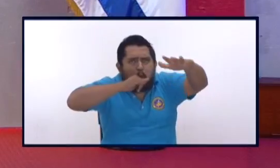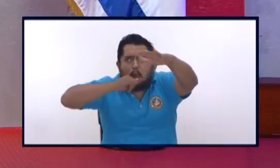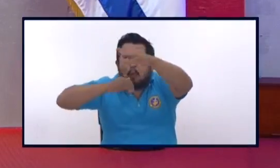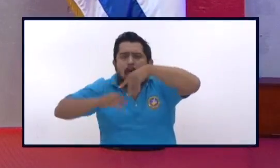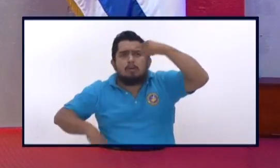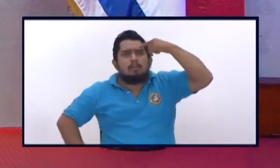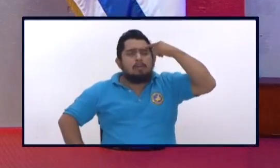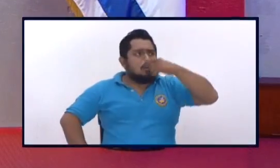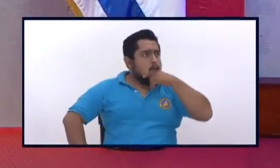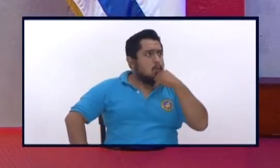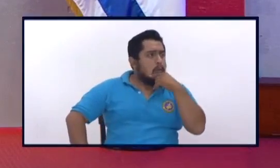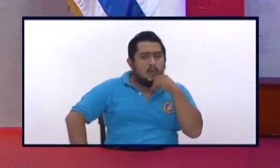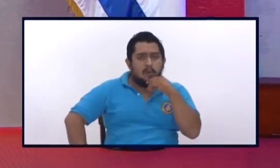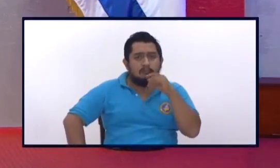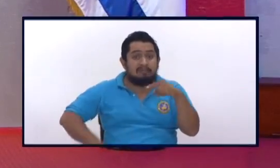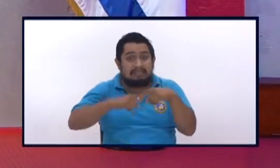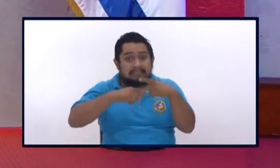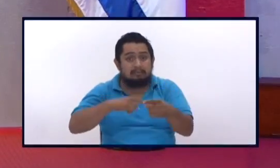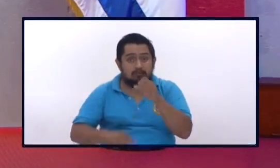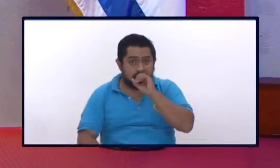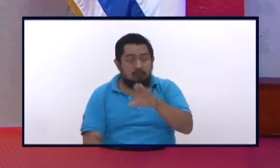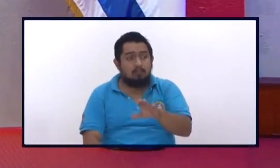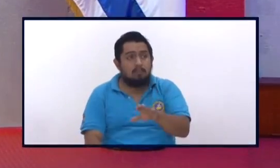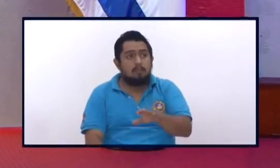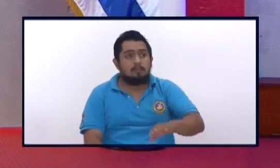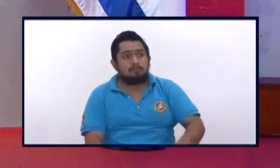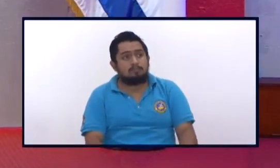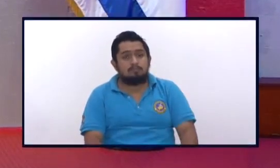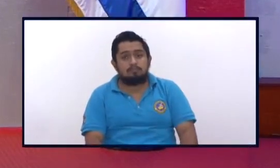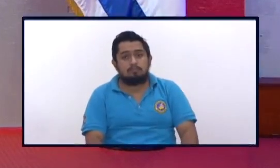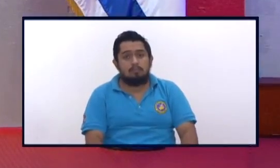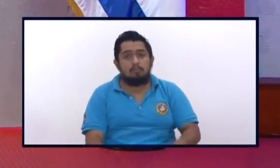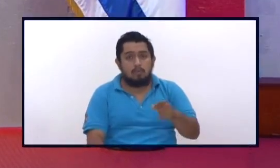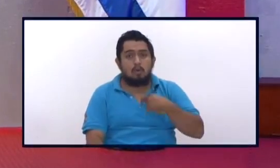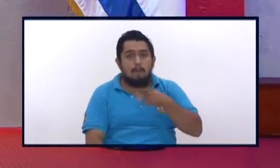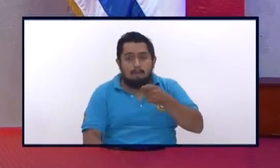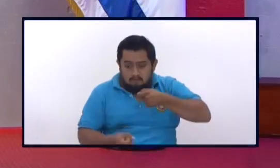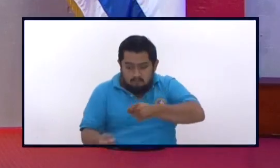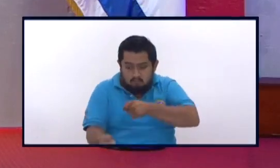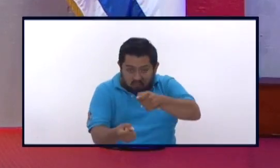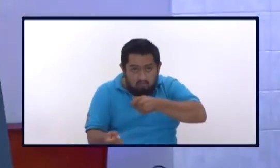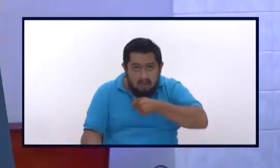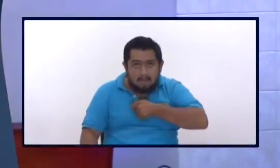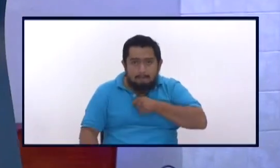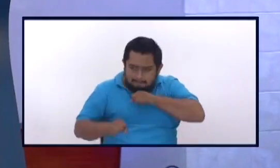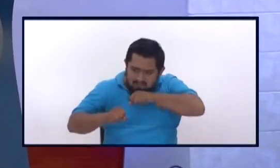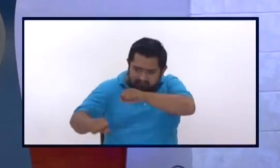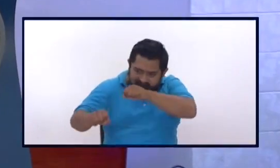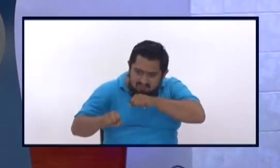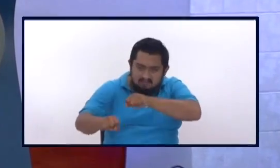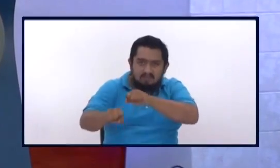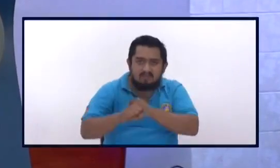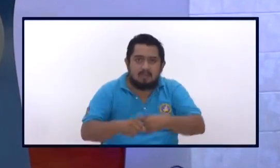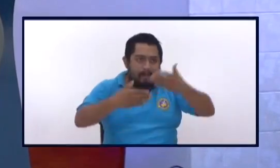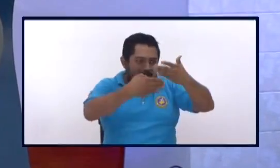la mente la mente la mente y de repente les conté que era estaban con una máquina pulidora lijando un